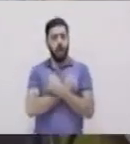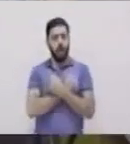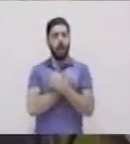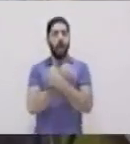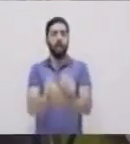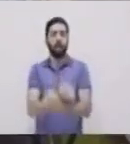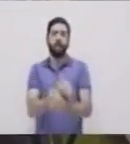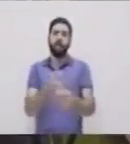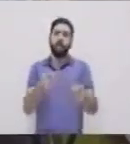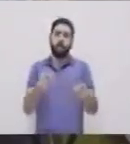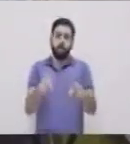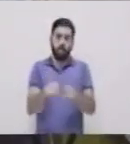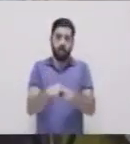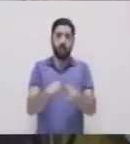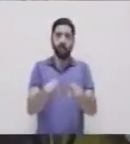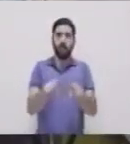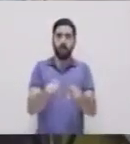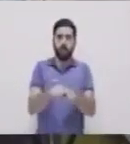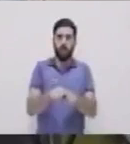Dar